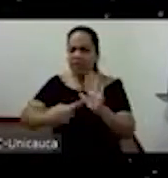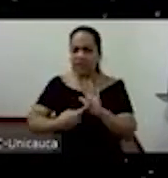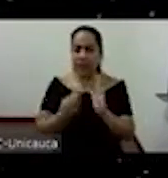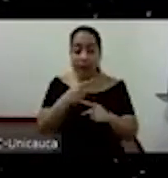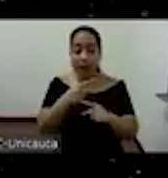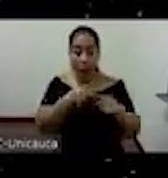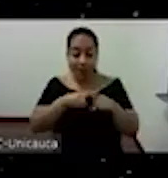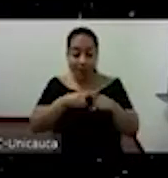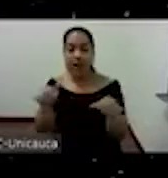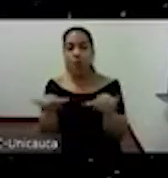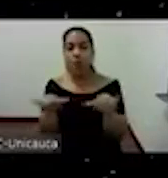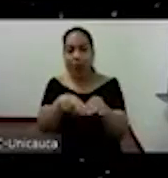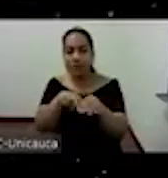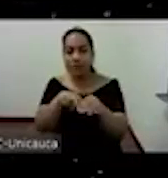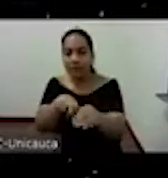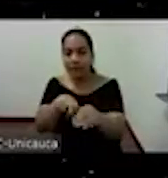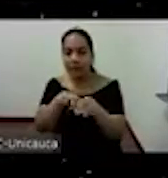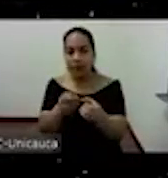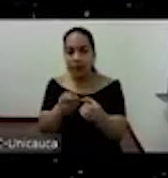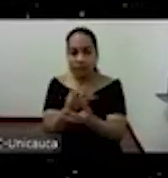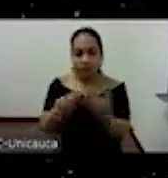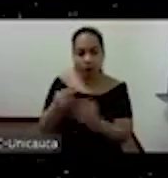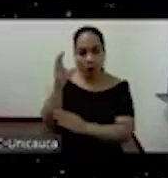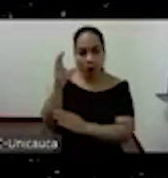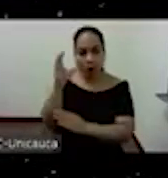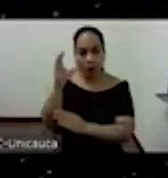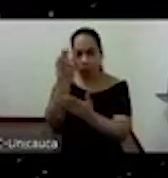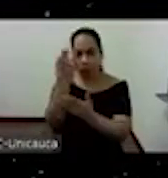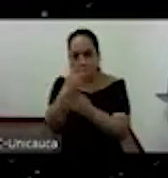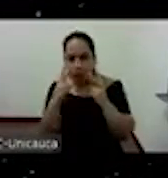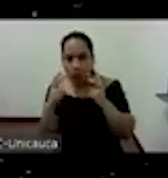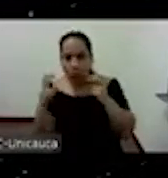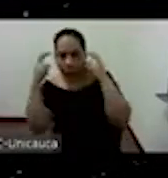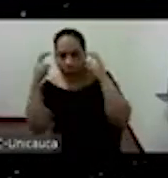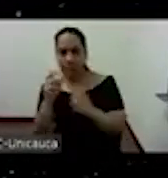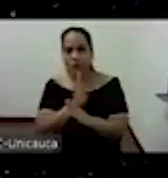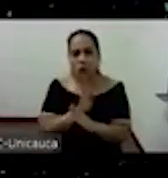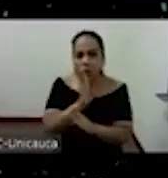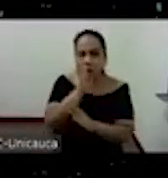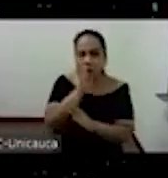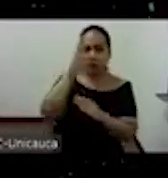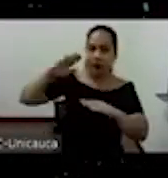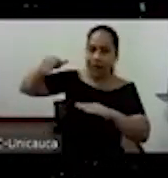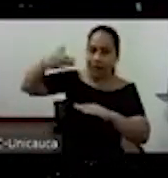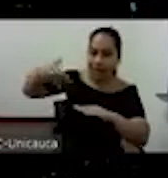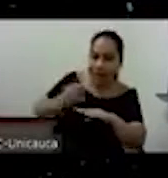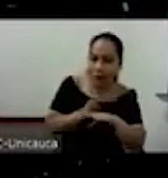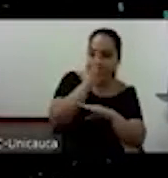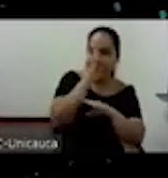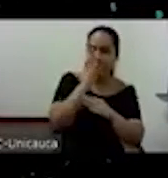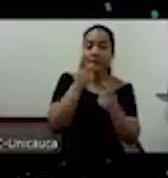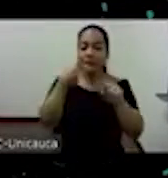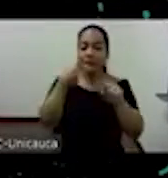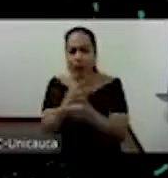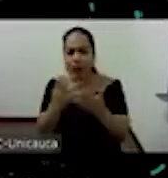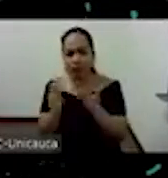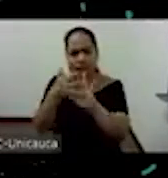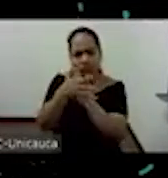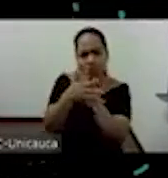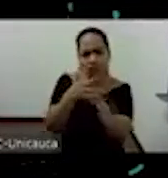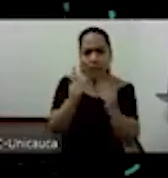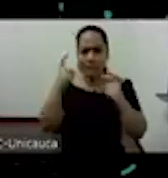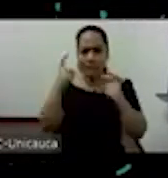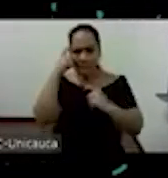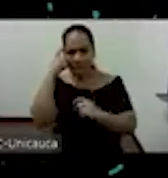vehículo que moviliza conocimiento, tradiciones y costumbres que han sido contadas a partir de pensamientos